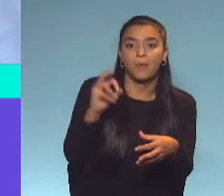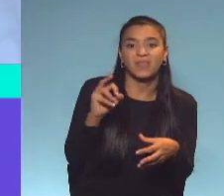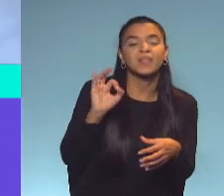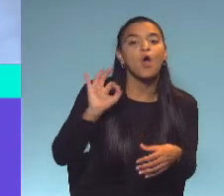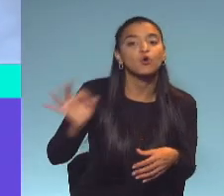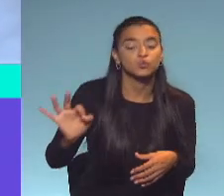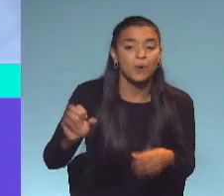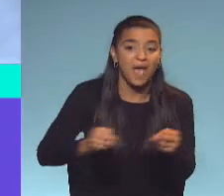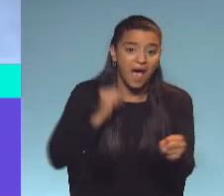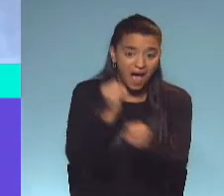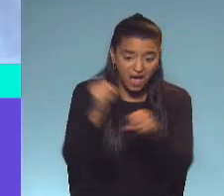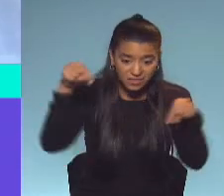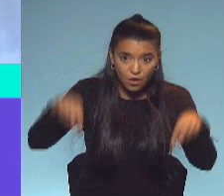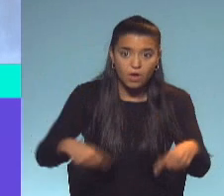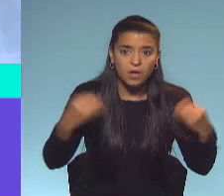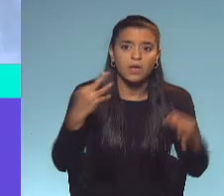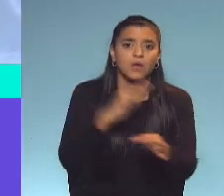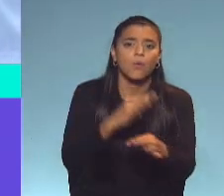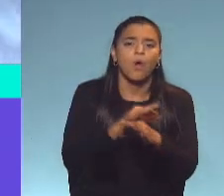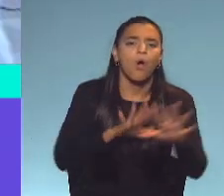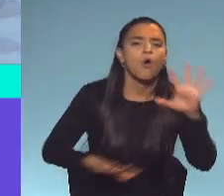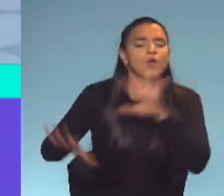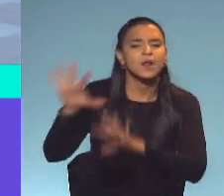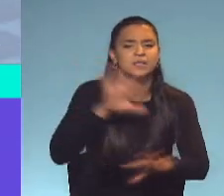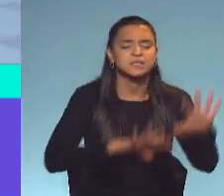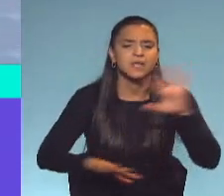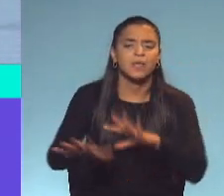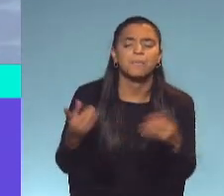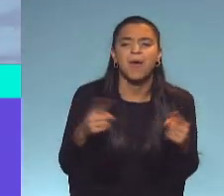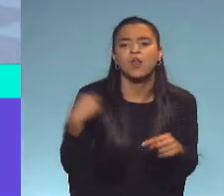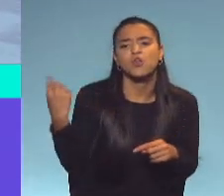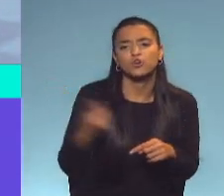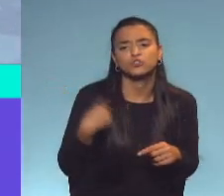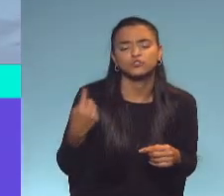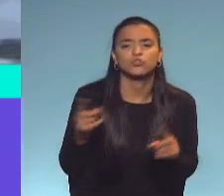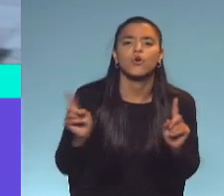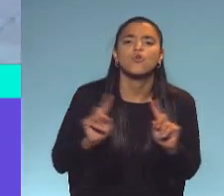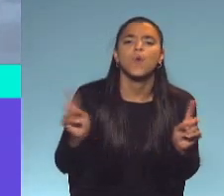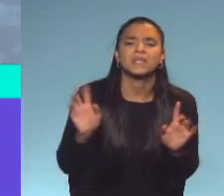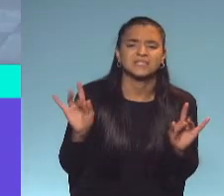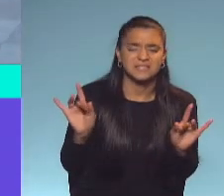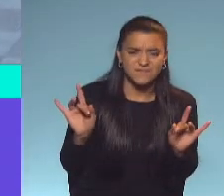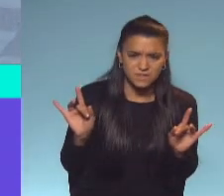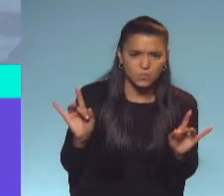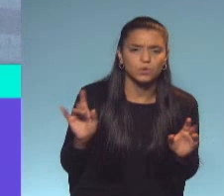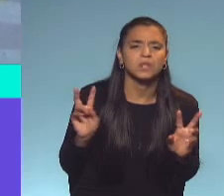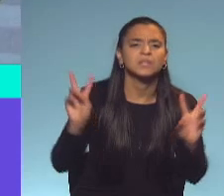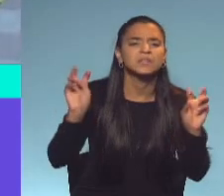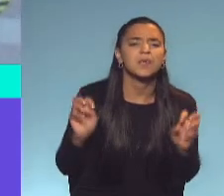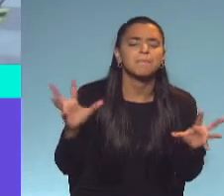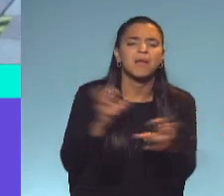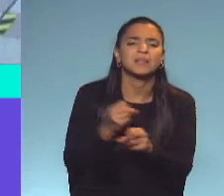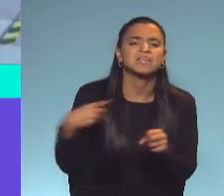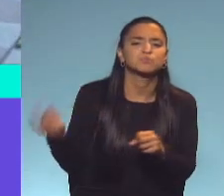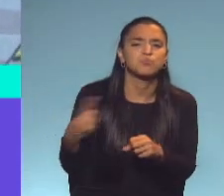y hasta el día de hoy tenemos la escuela sumamente organizada con lo que para nosotros No es una dificultad el tema del